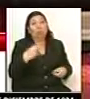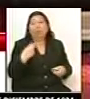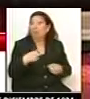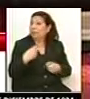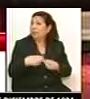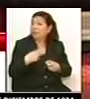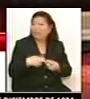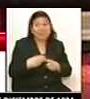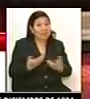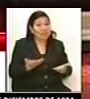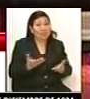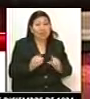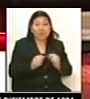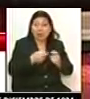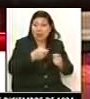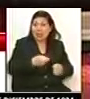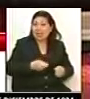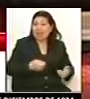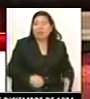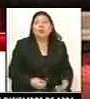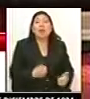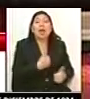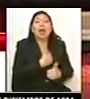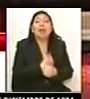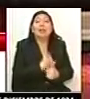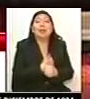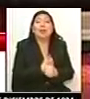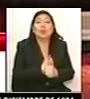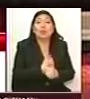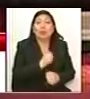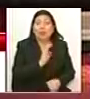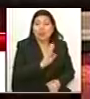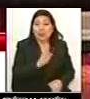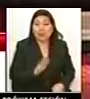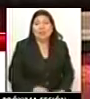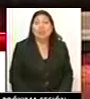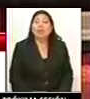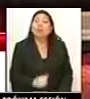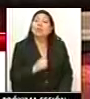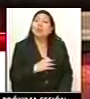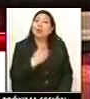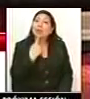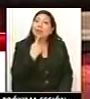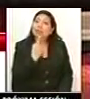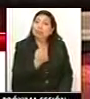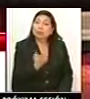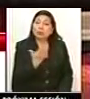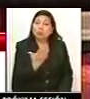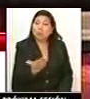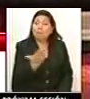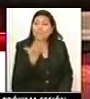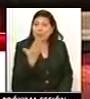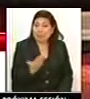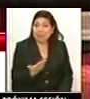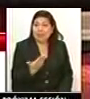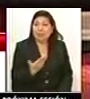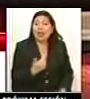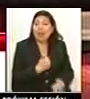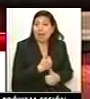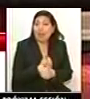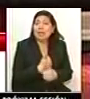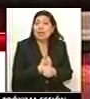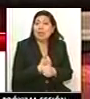tiene que ver con el sector agrario. Ayacucho, presidente, a través suyo, yo quiero extender el pedido de la población